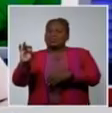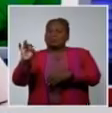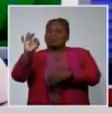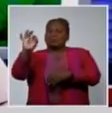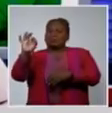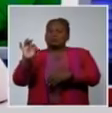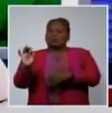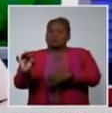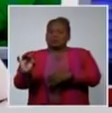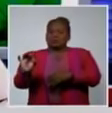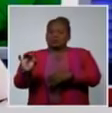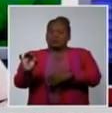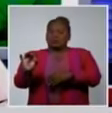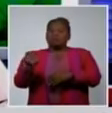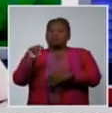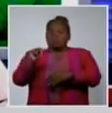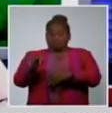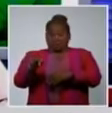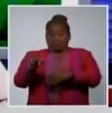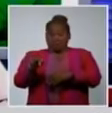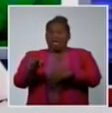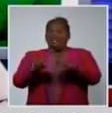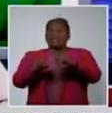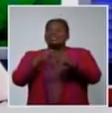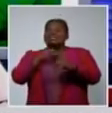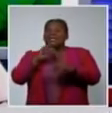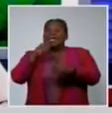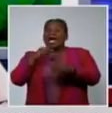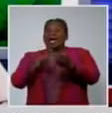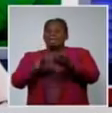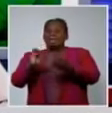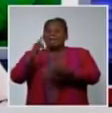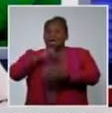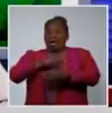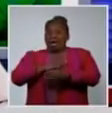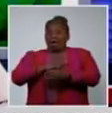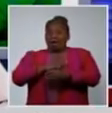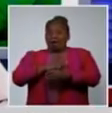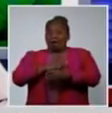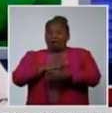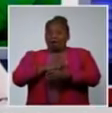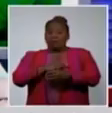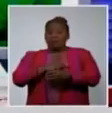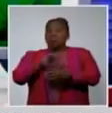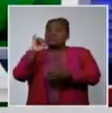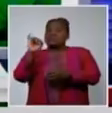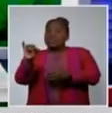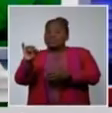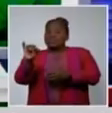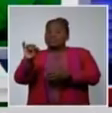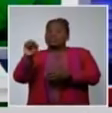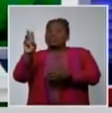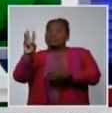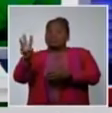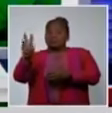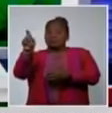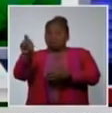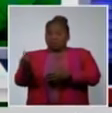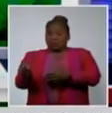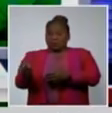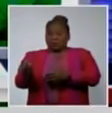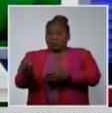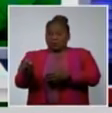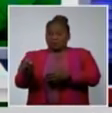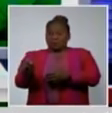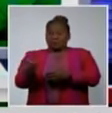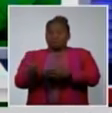son nuestras unidades para pintar uno de 63 está siempre confirmado se atiende